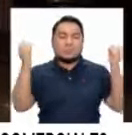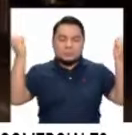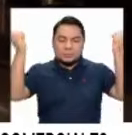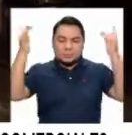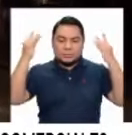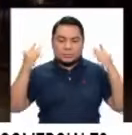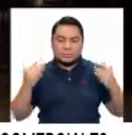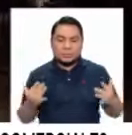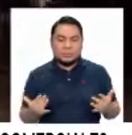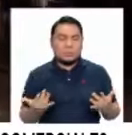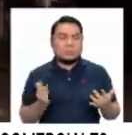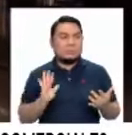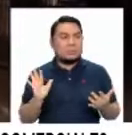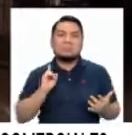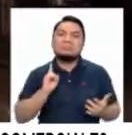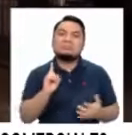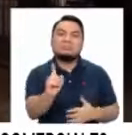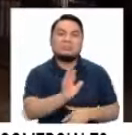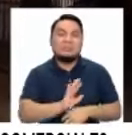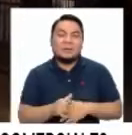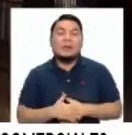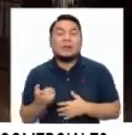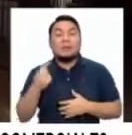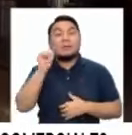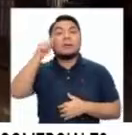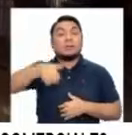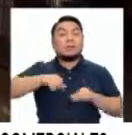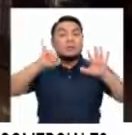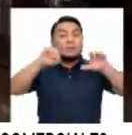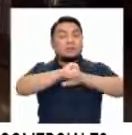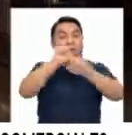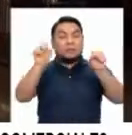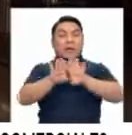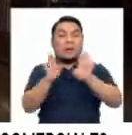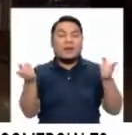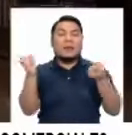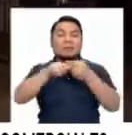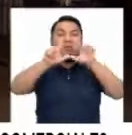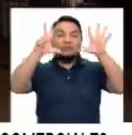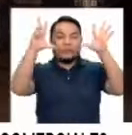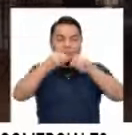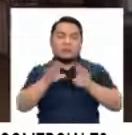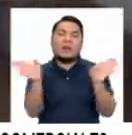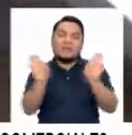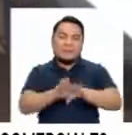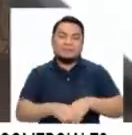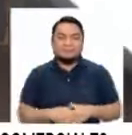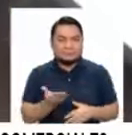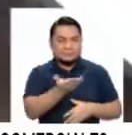que se van a abrir a partir de mañana nuevamente a las 6 de la mañana hasta las 8 de la noche. Enrique Perla.